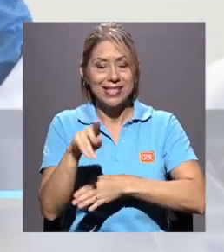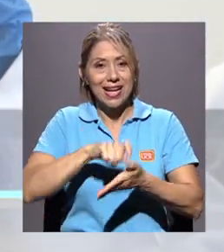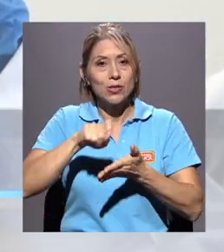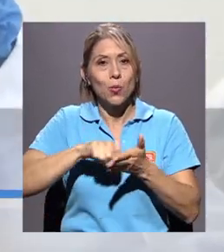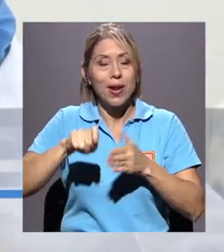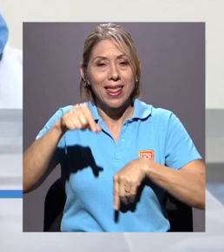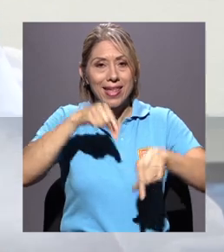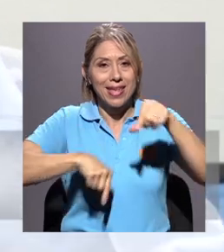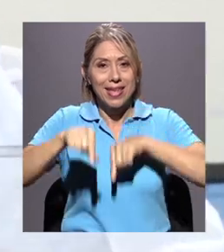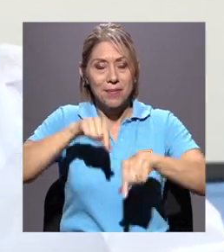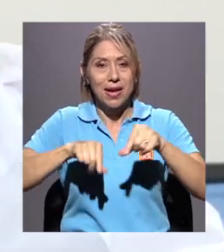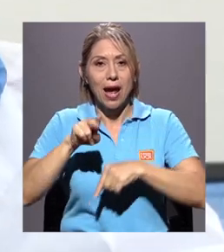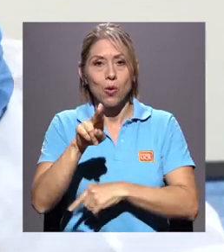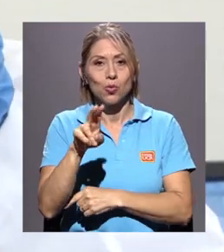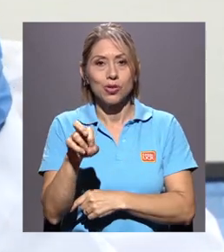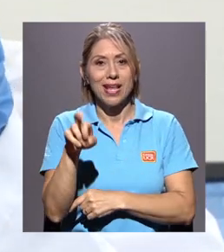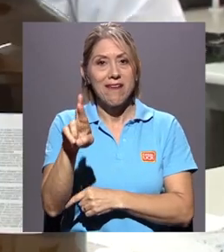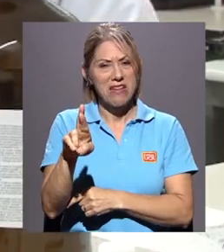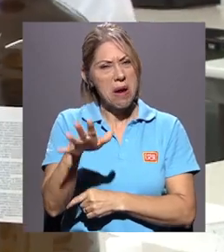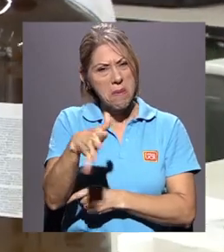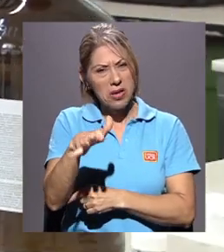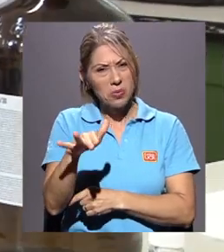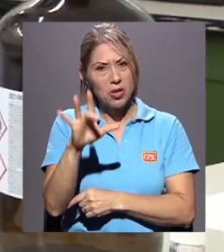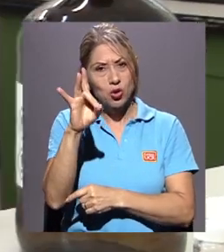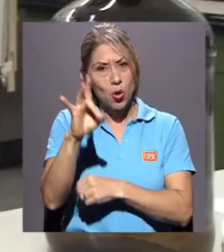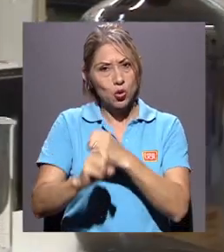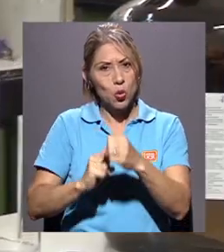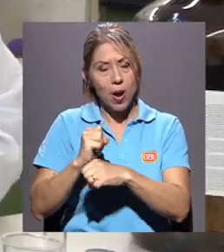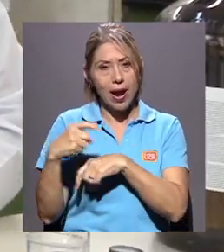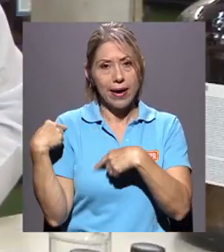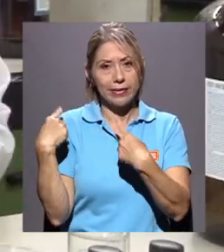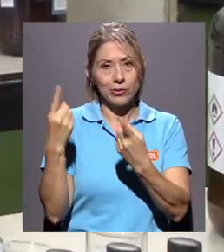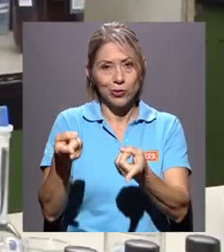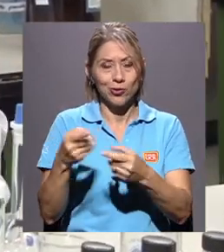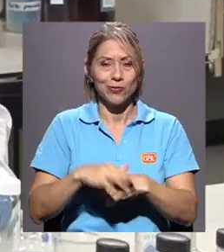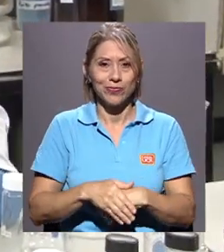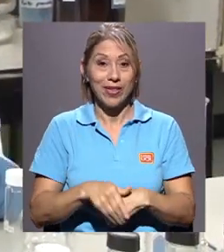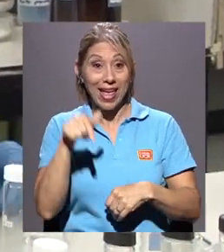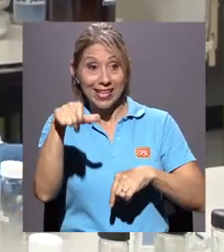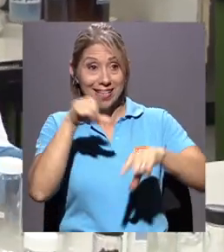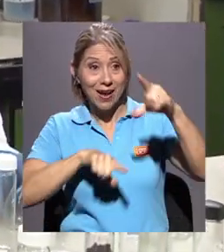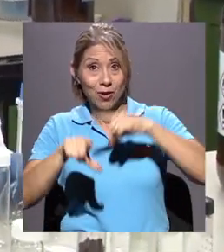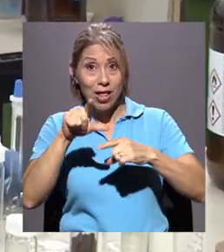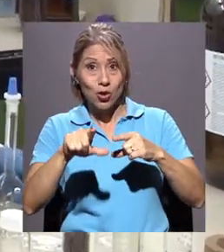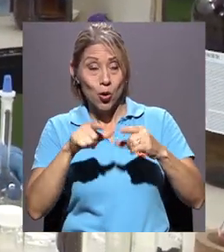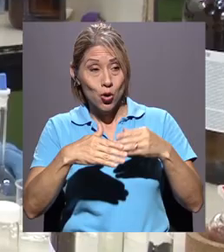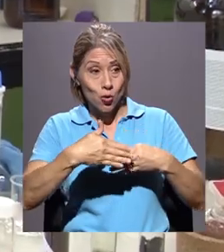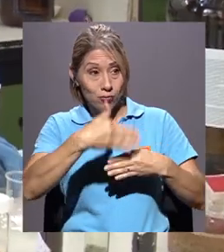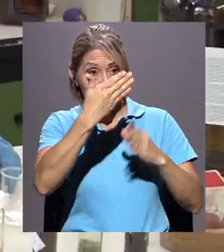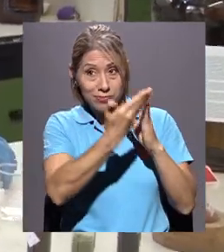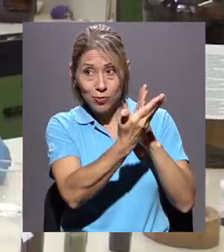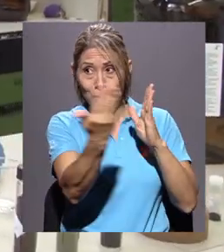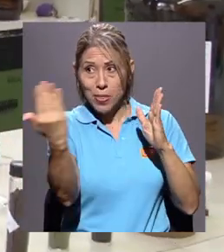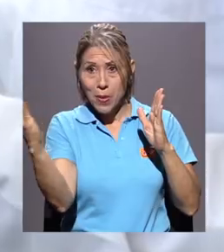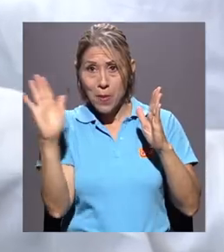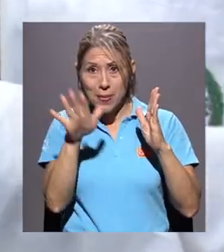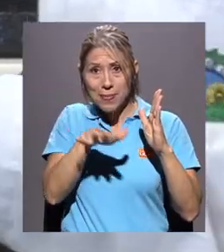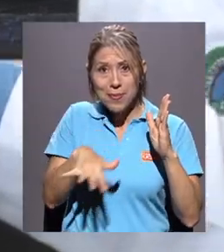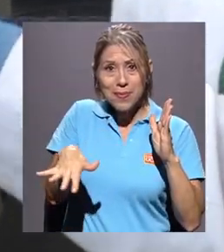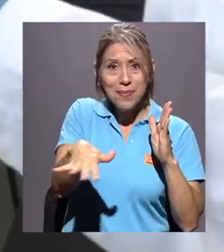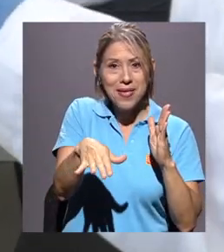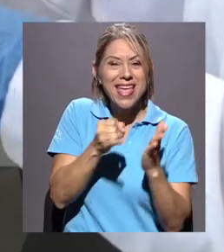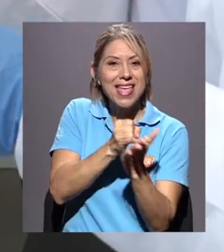tiene aproximadamente 8 años de existir. Entre las 4 paredes de este laboratorio, estos investigadores, junto a